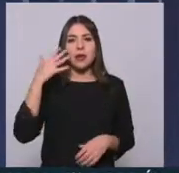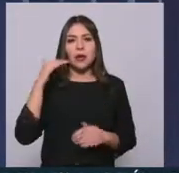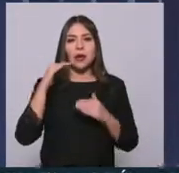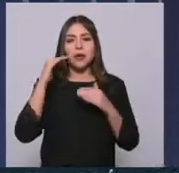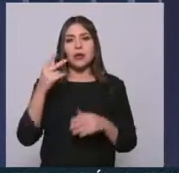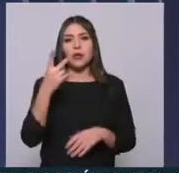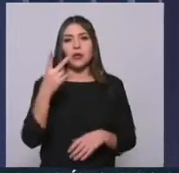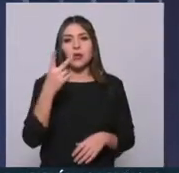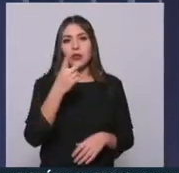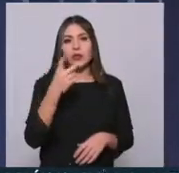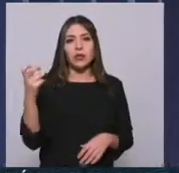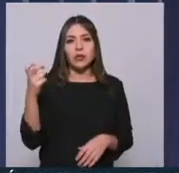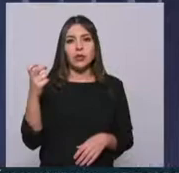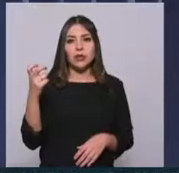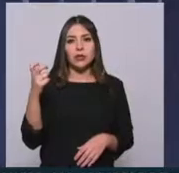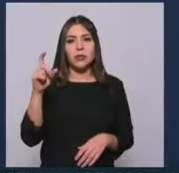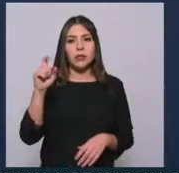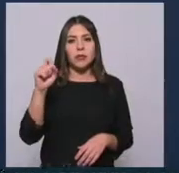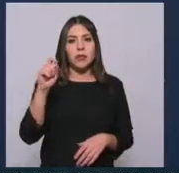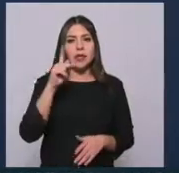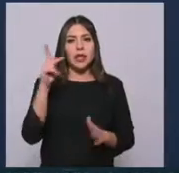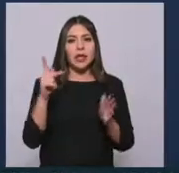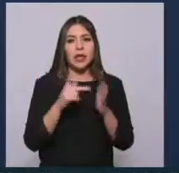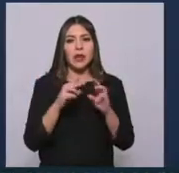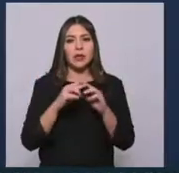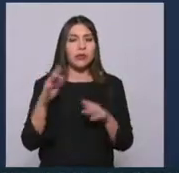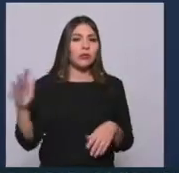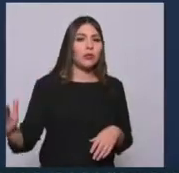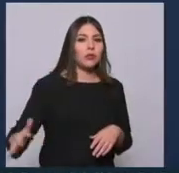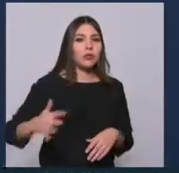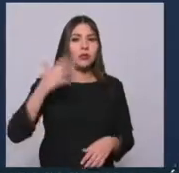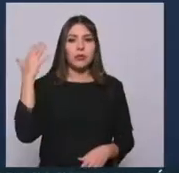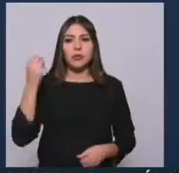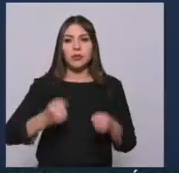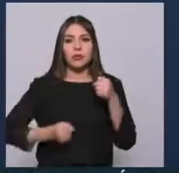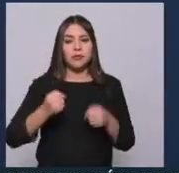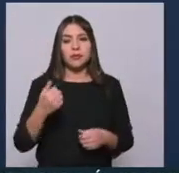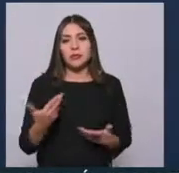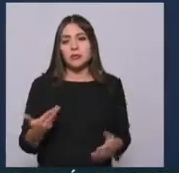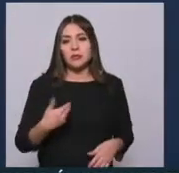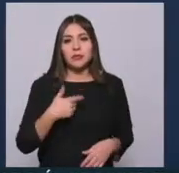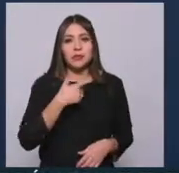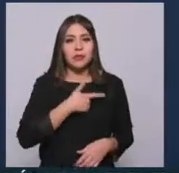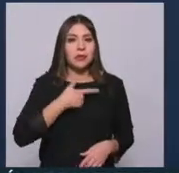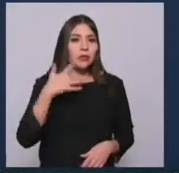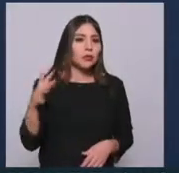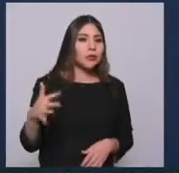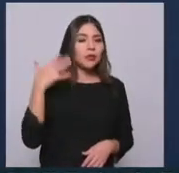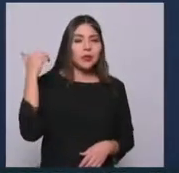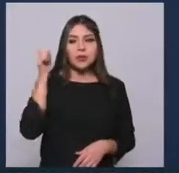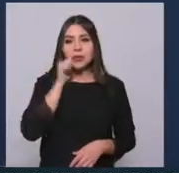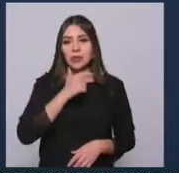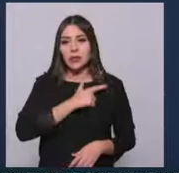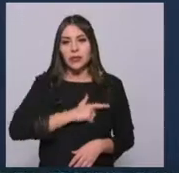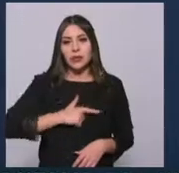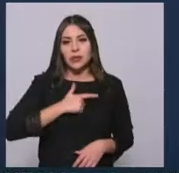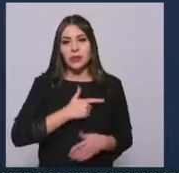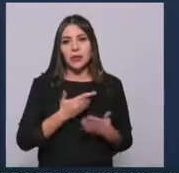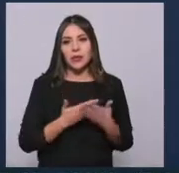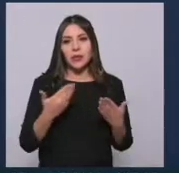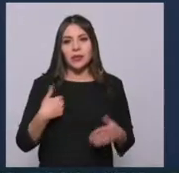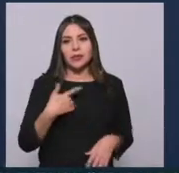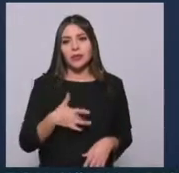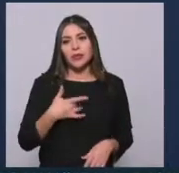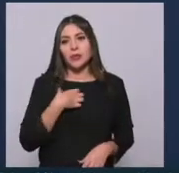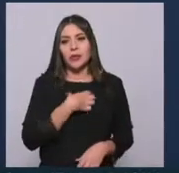sido 220 kilómetros por hora. Y bueno, a mí siempre me ha gustado la velocidad y la adrenalina, por lo cual estoy